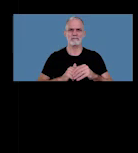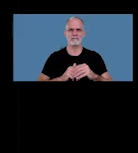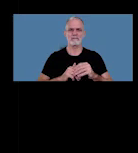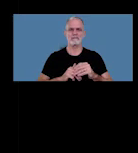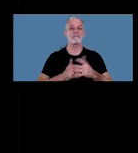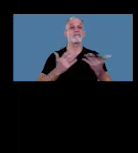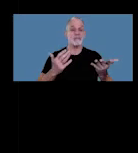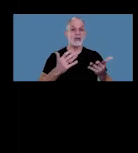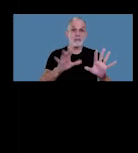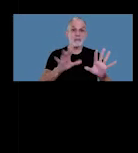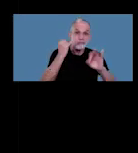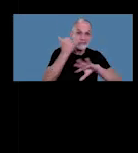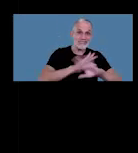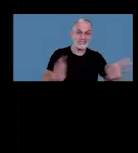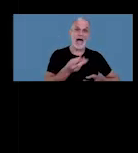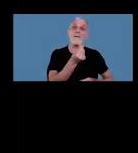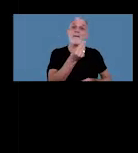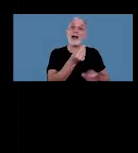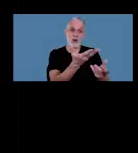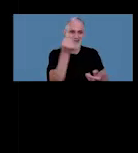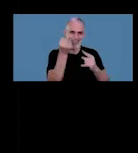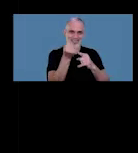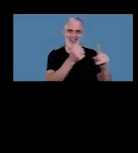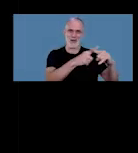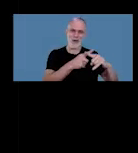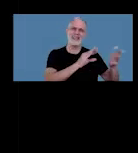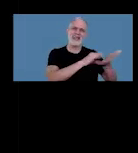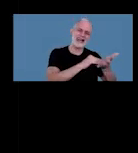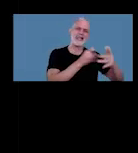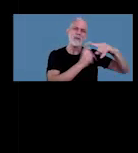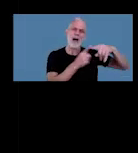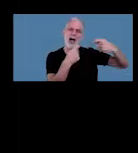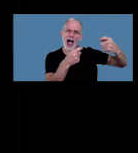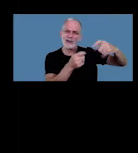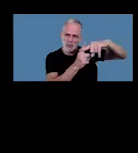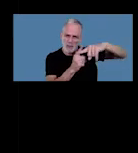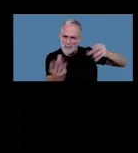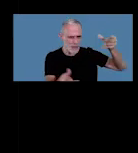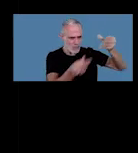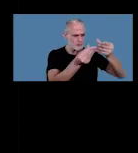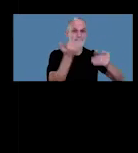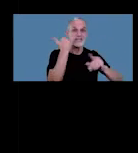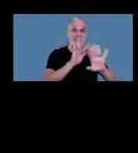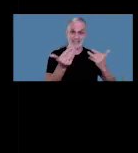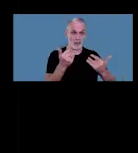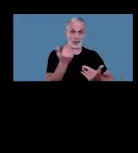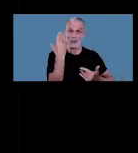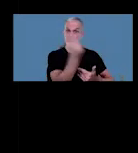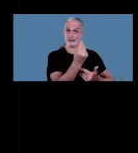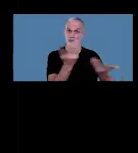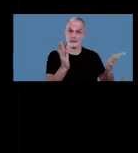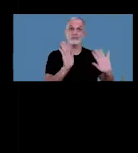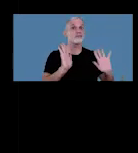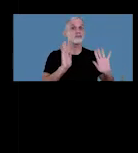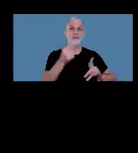Y una vez que obtengamos este valor, y una vez que el inmueble ya está en condiciones de ser aprovechado económicamente, o sea que se tenga